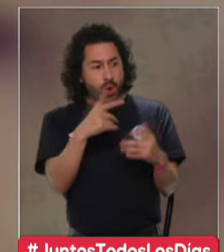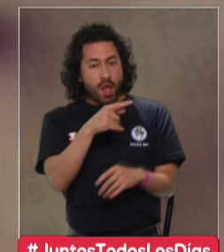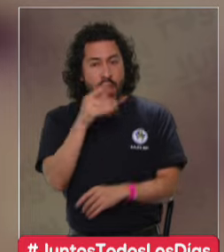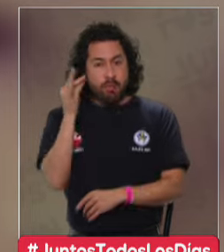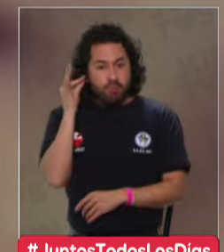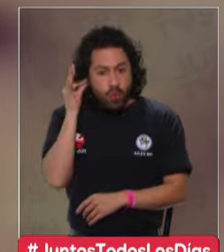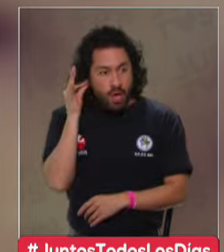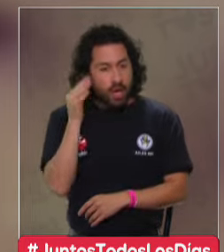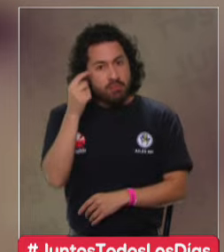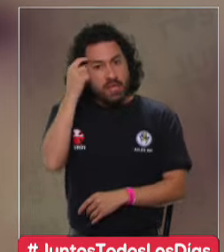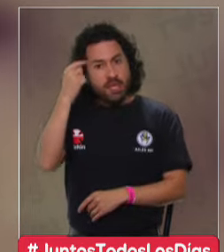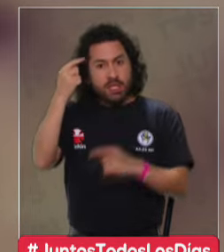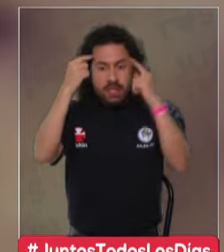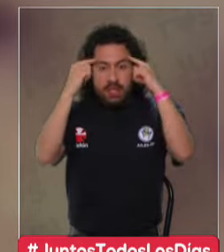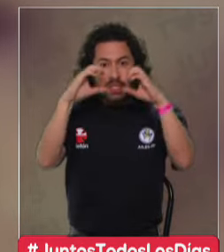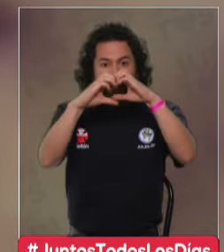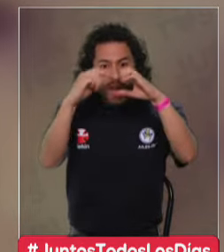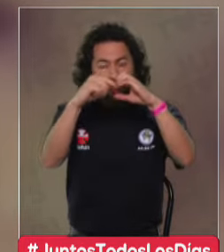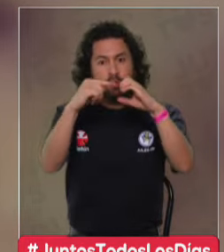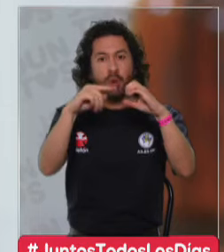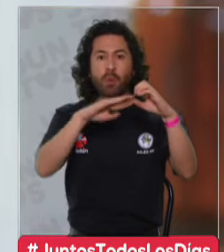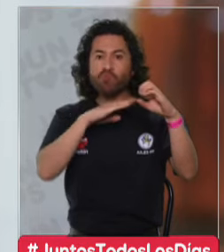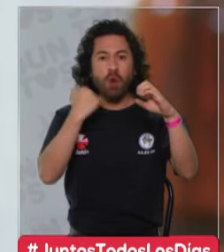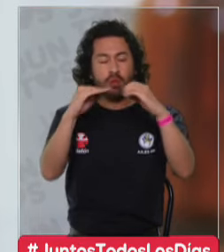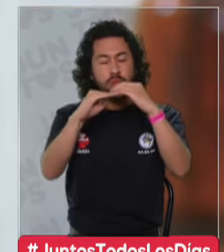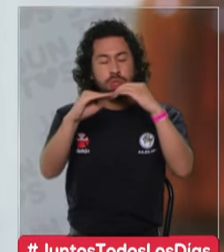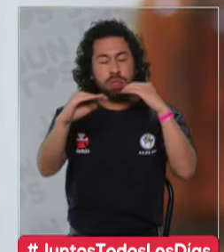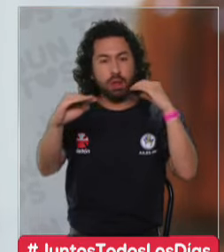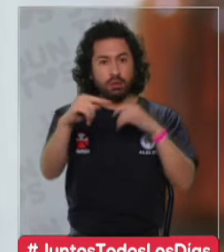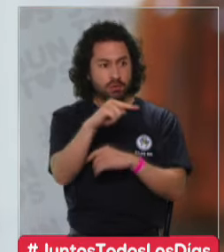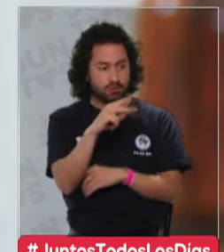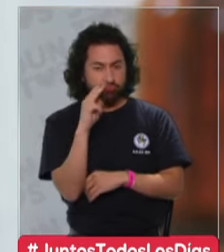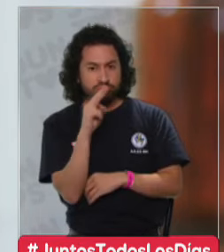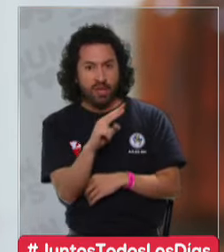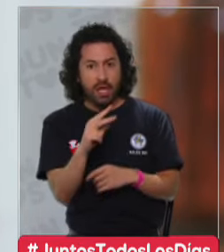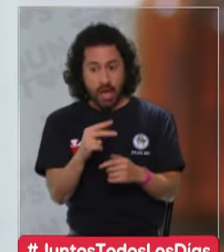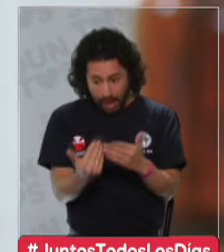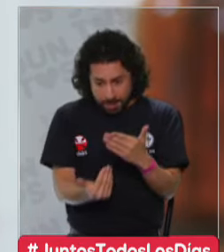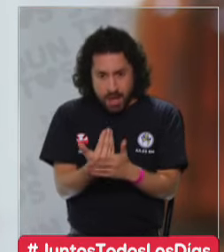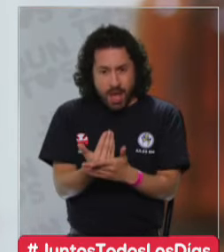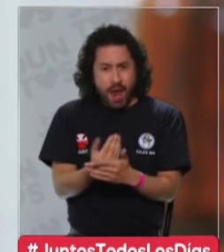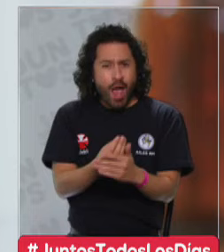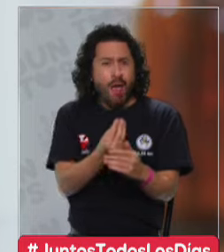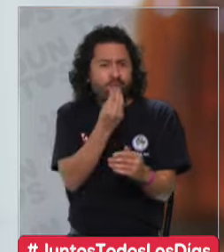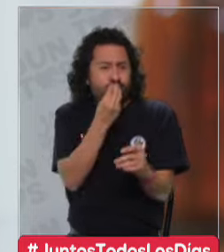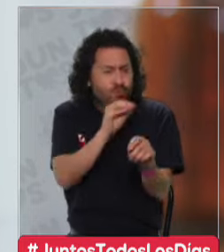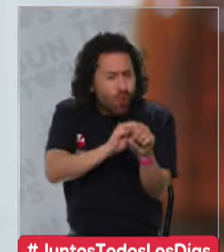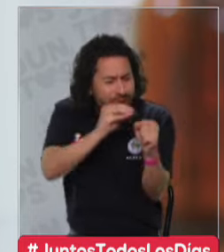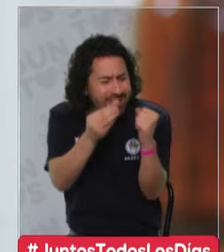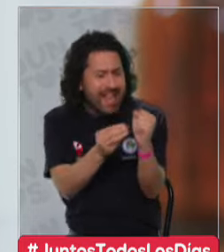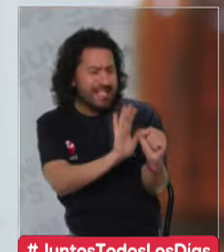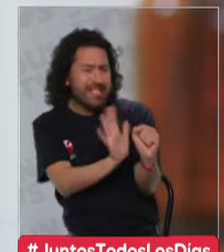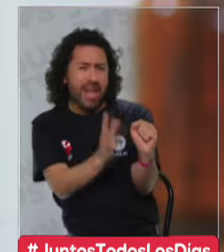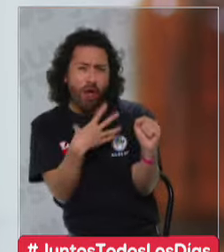ya con muerte cerebral. O una niña que tú besaste en la mañana, decirle chao, hija.